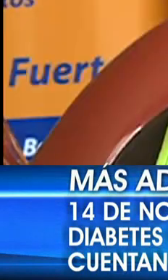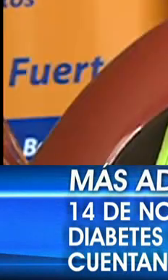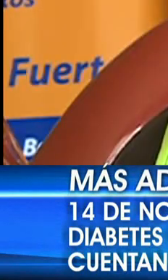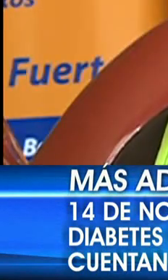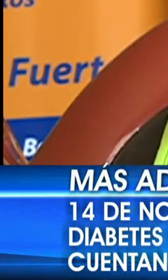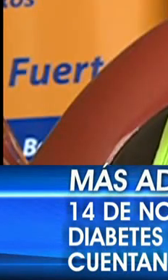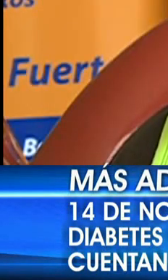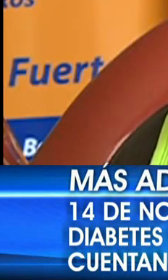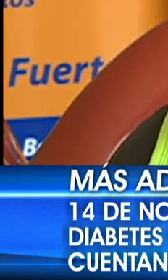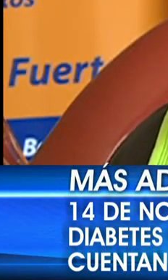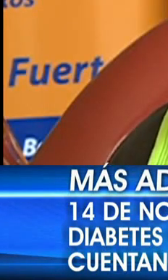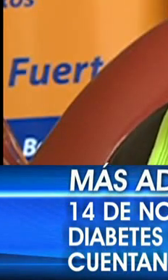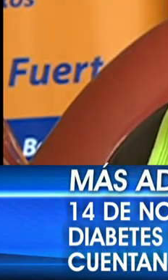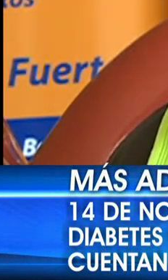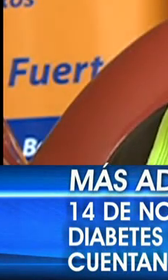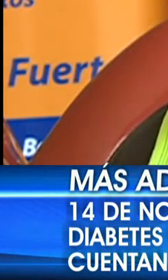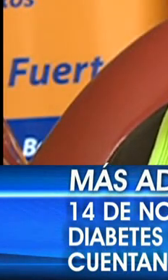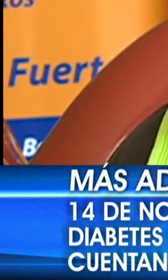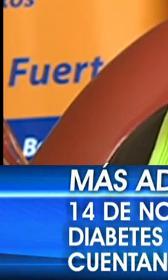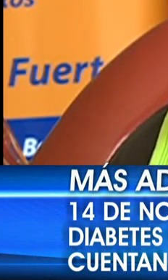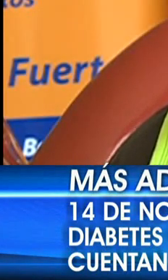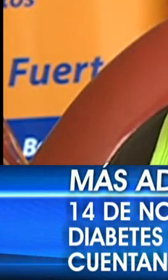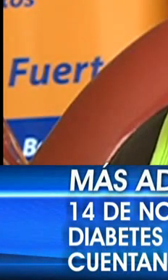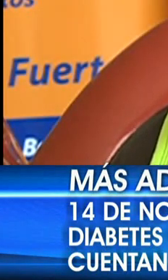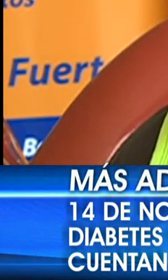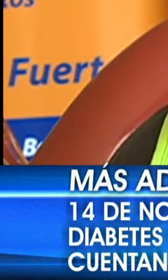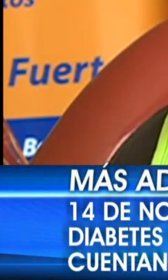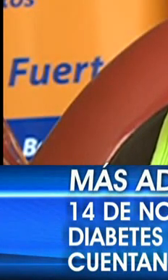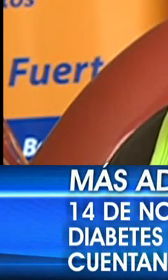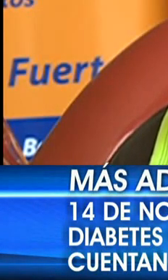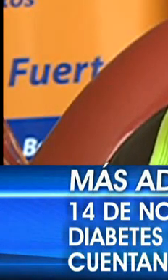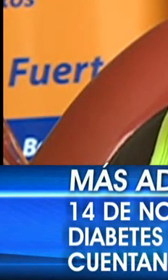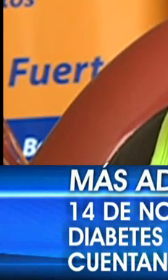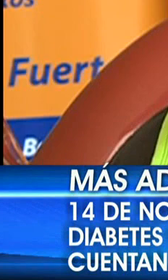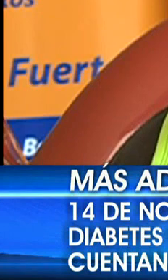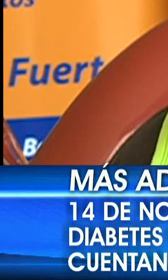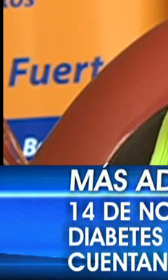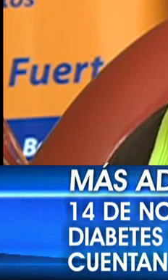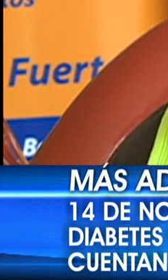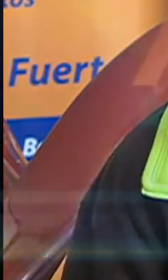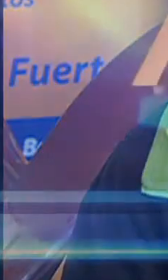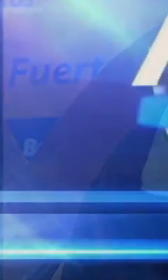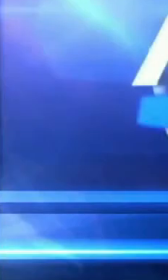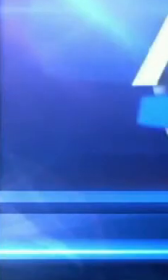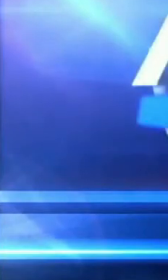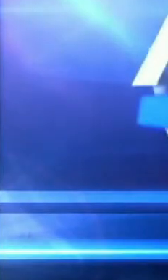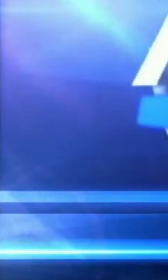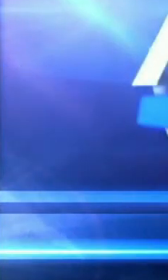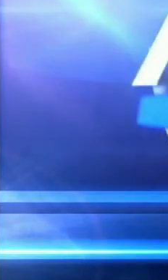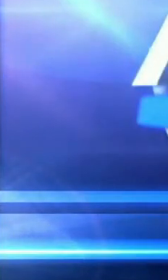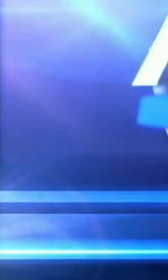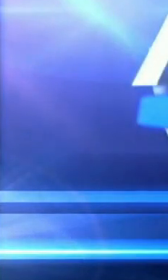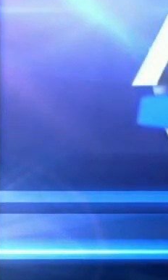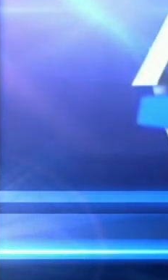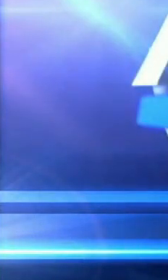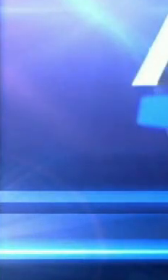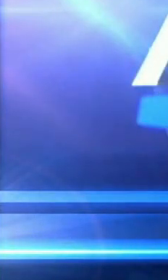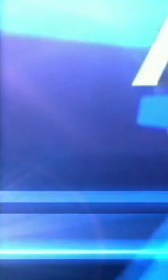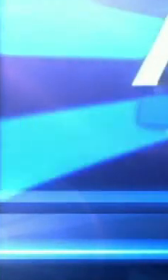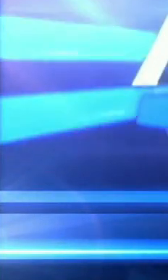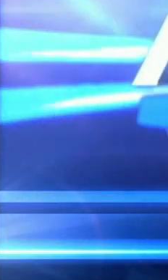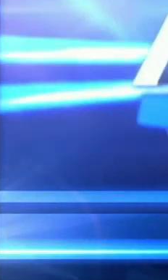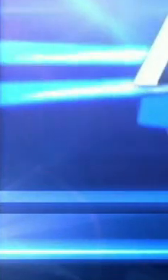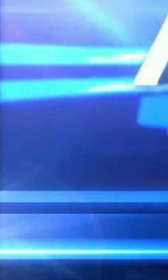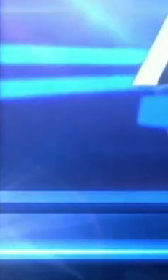necesidades y cómo pues se realiza el día a día de ellos. 8:53 en la mañana, ya venimos. Este es el primer noticiero de la